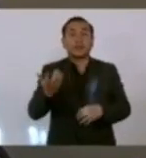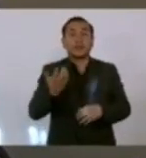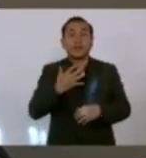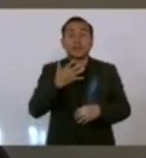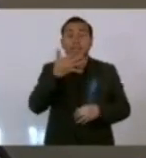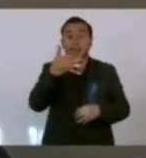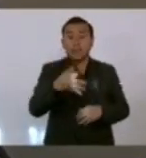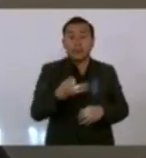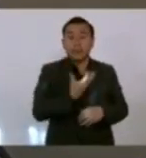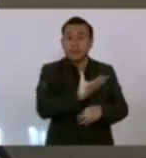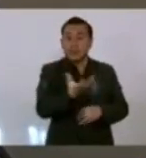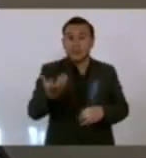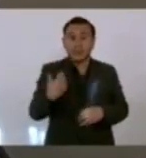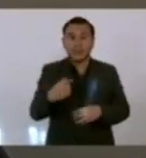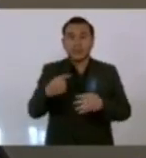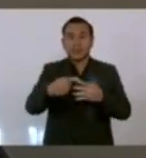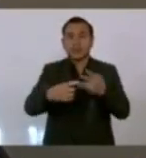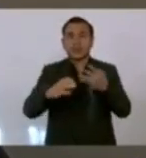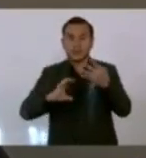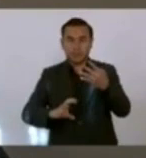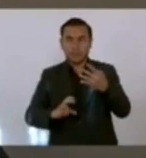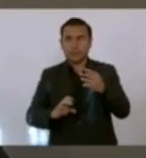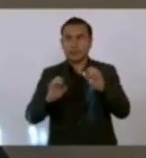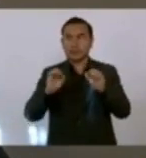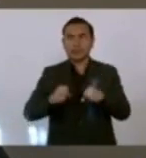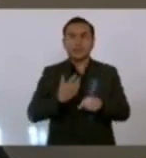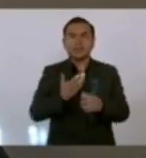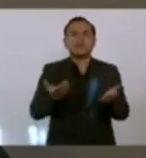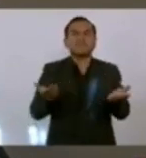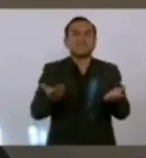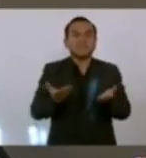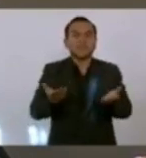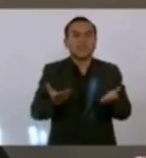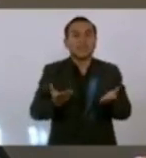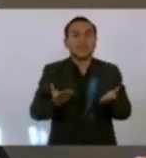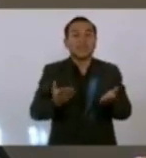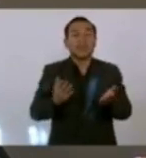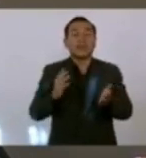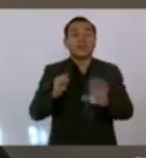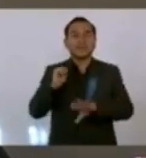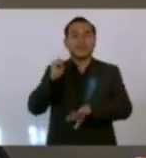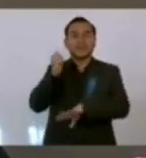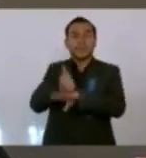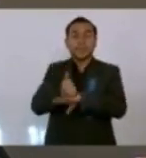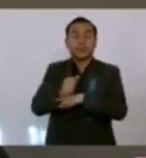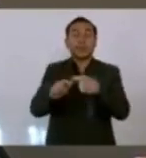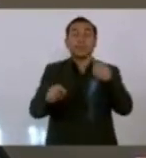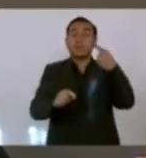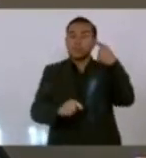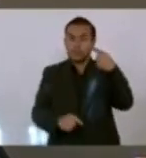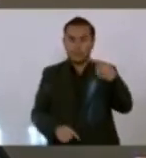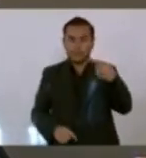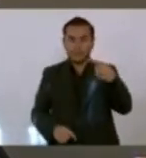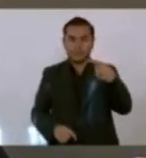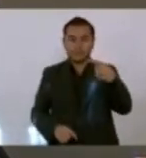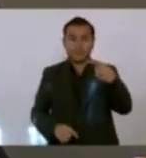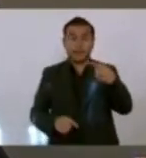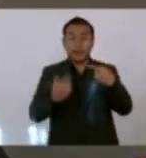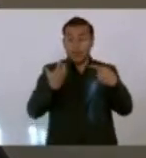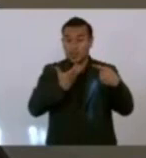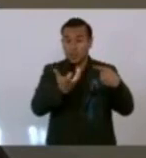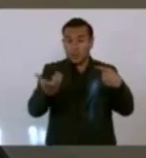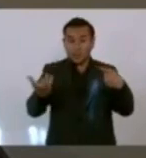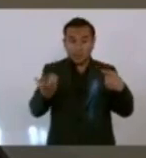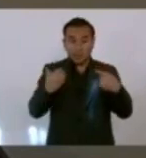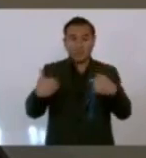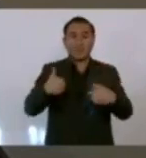las facultades constitucionales que tenemos como gobierno, decretamos, número uno, que todas las carteras de Estado, esto